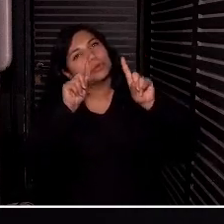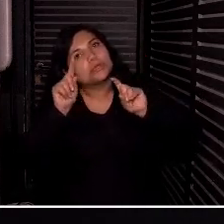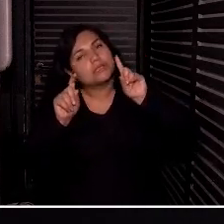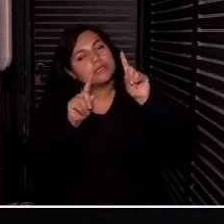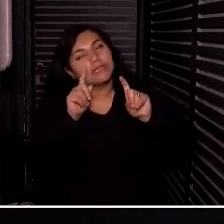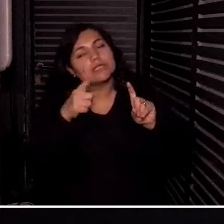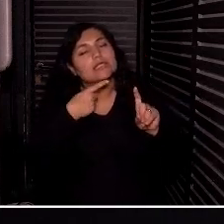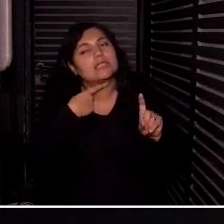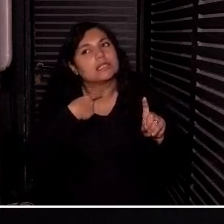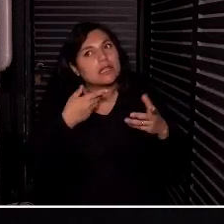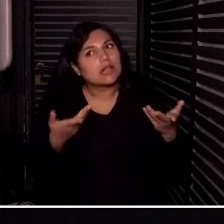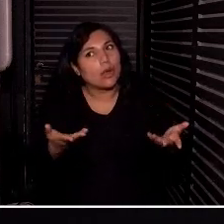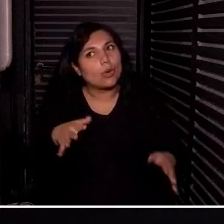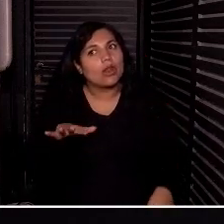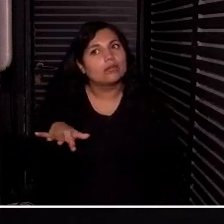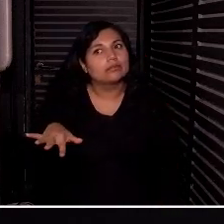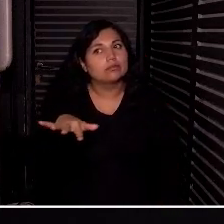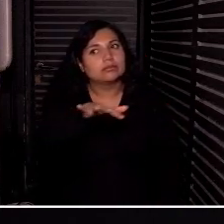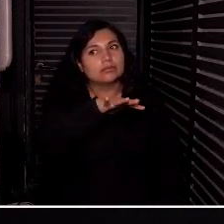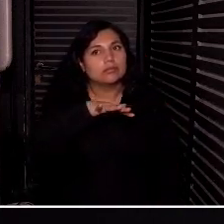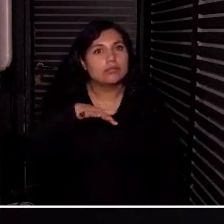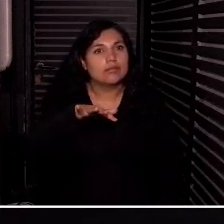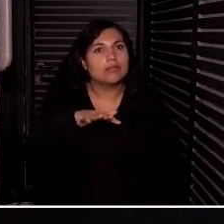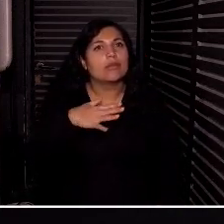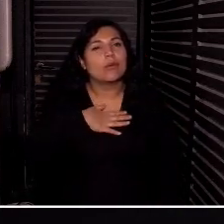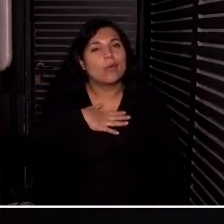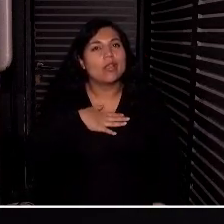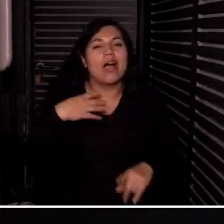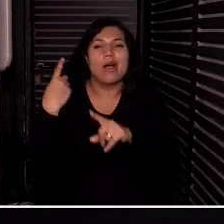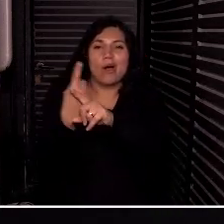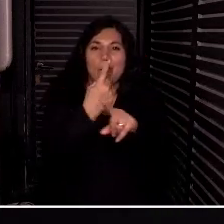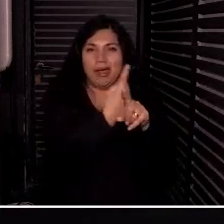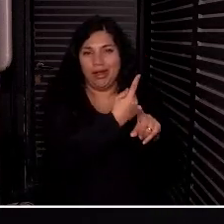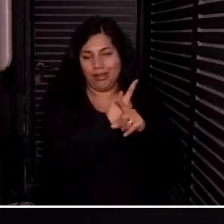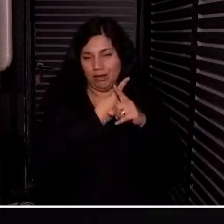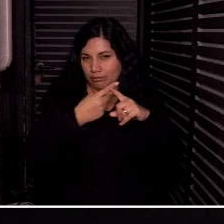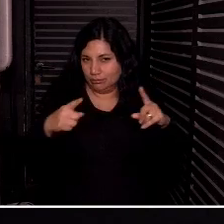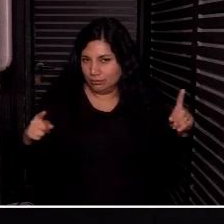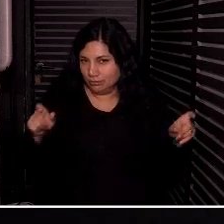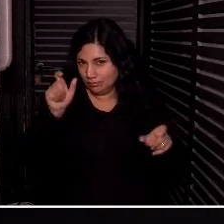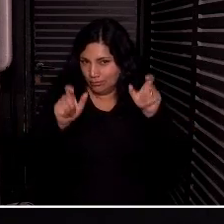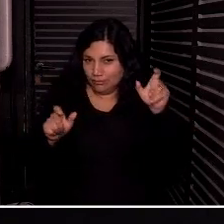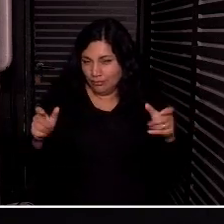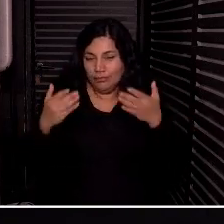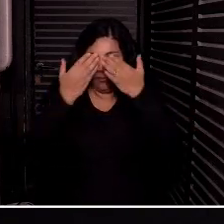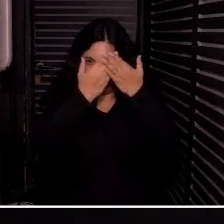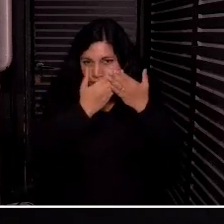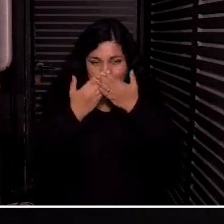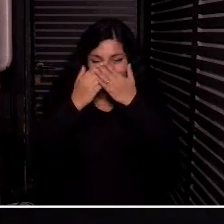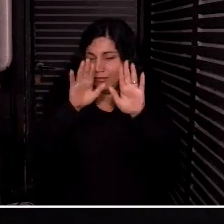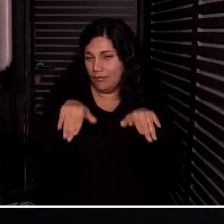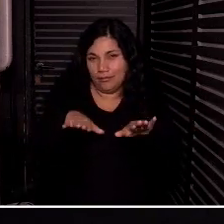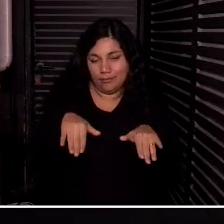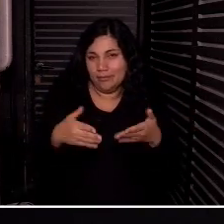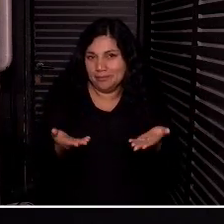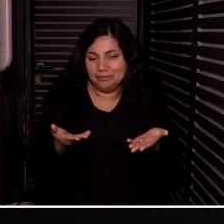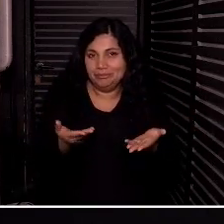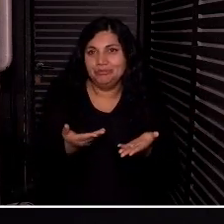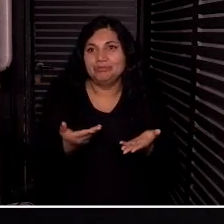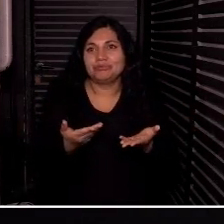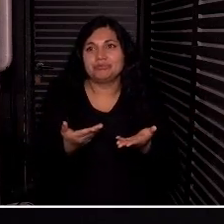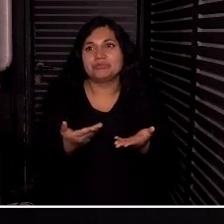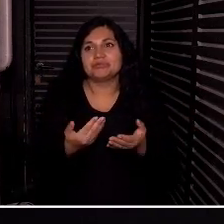Estos espacios y cuando tiene uno el gusto de conversar con tantas personas que están estudiando el mismo objeto vale la pena